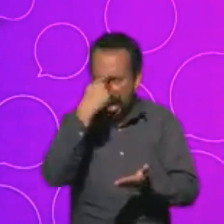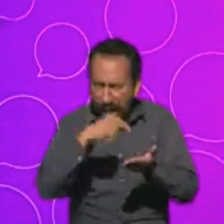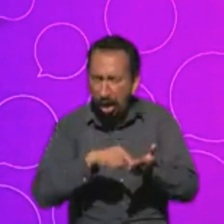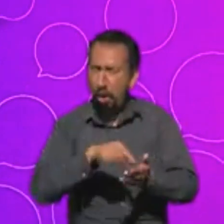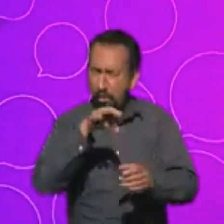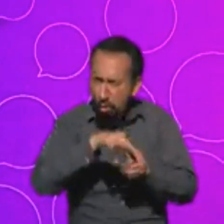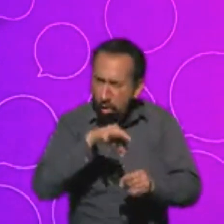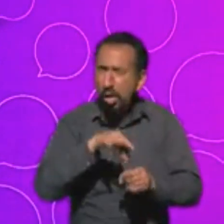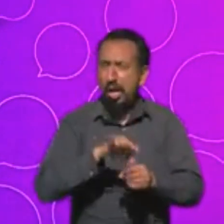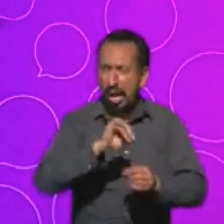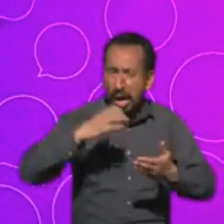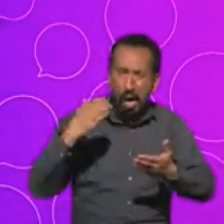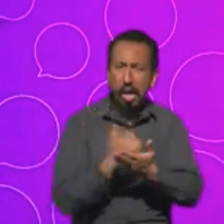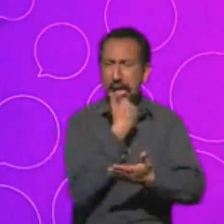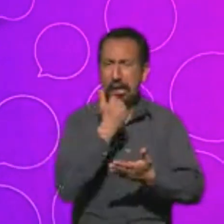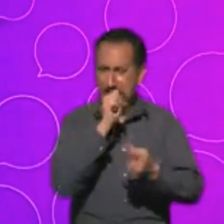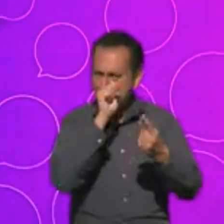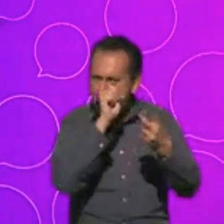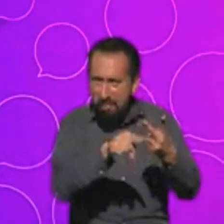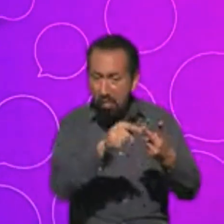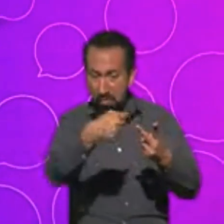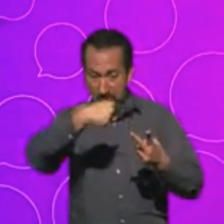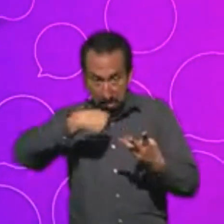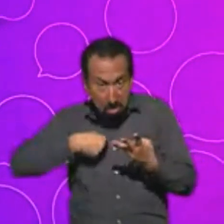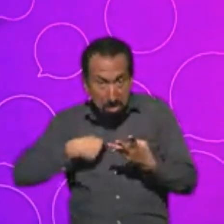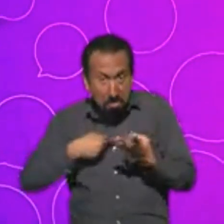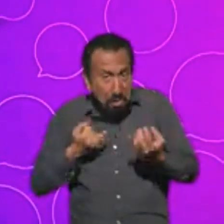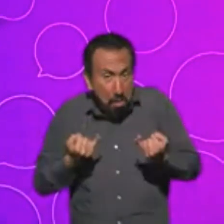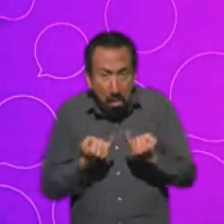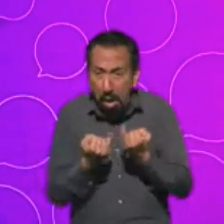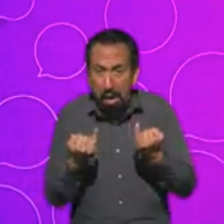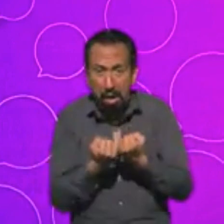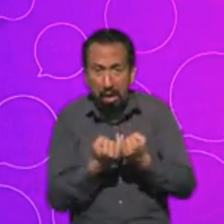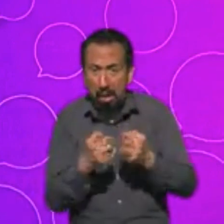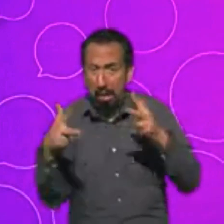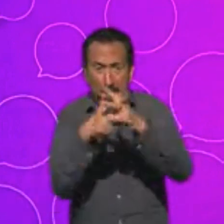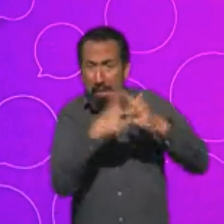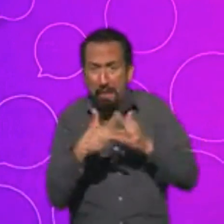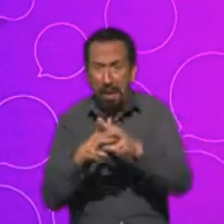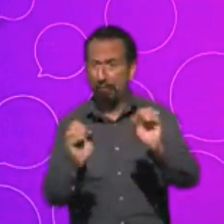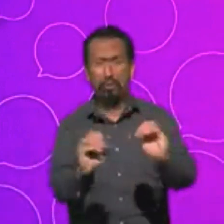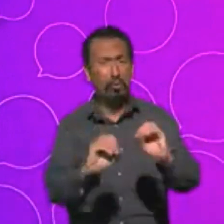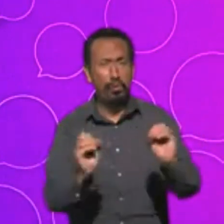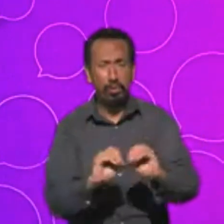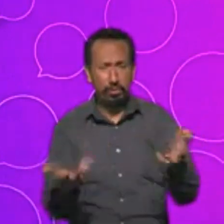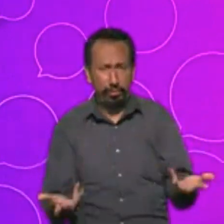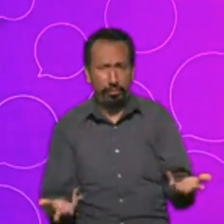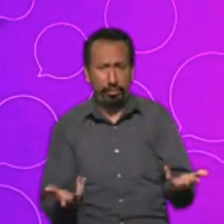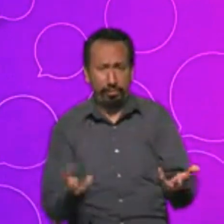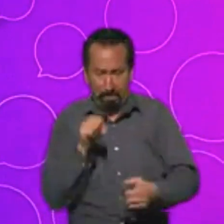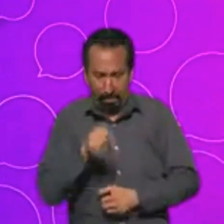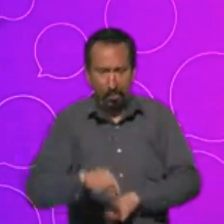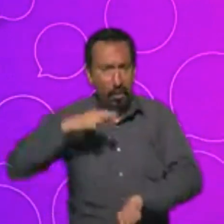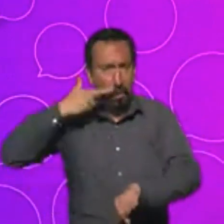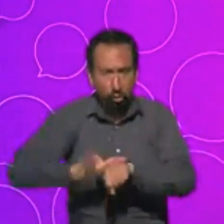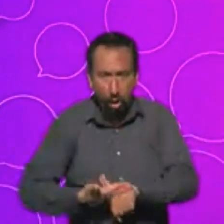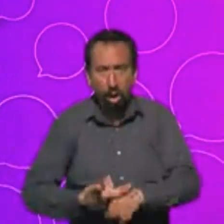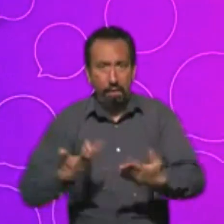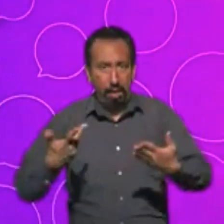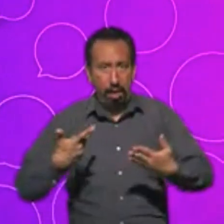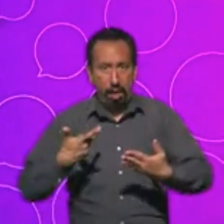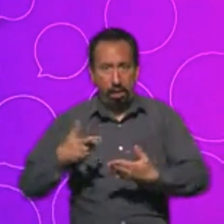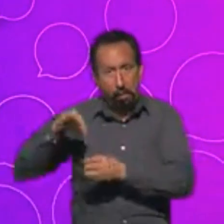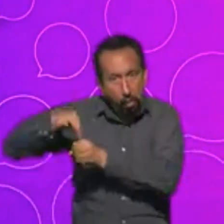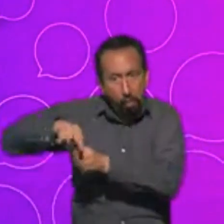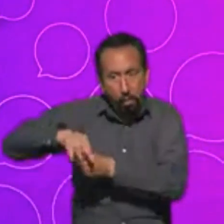misma Livia y con nosotros tendríamos que coordinar O sea no podemos estar peleados al final de cuentas nuestro trabajo y por lo que nos pusieron